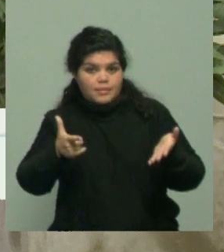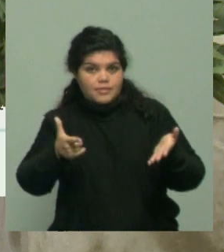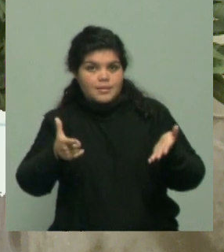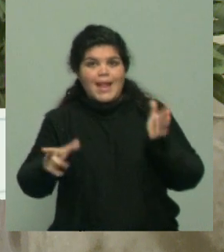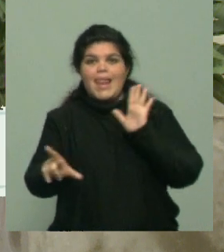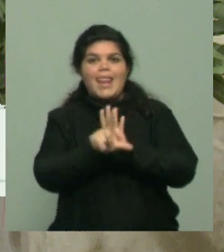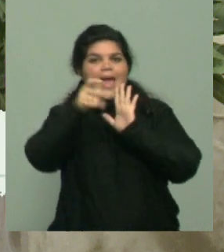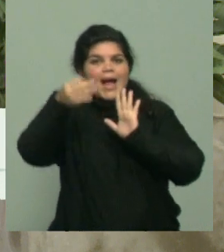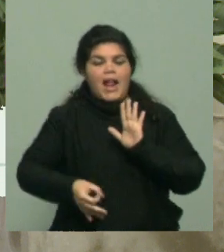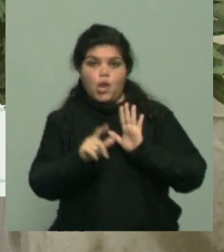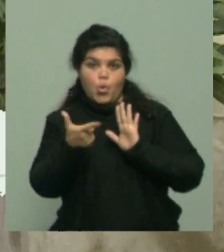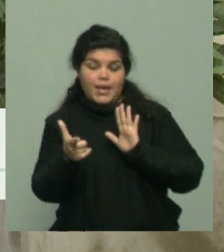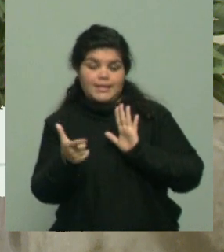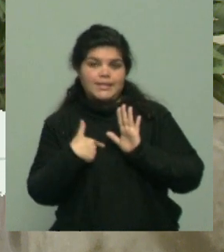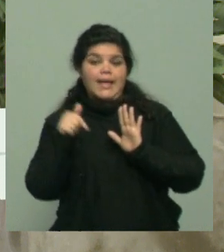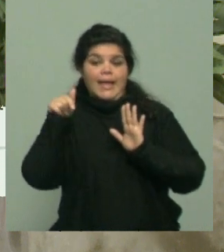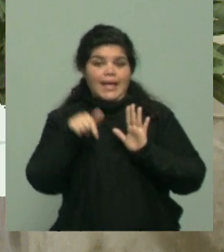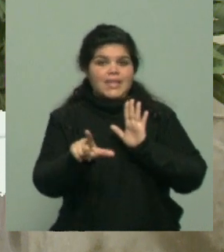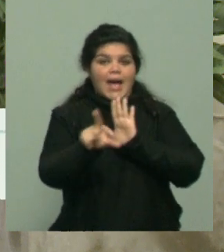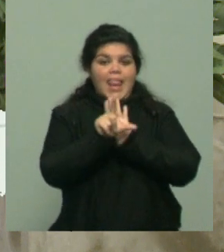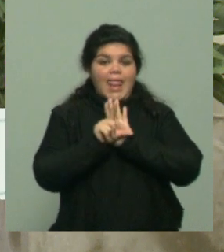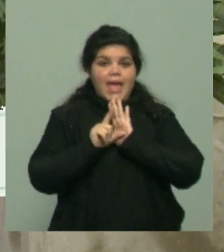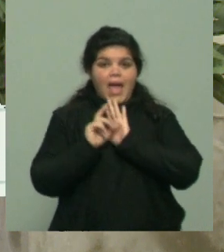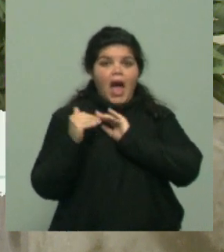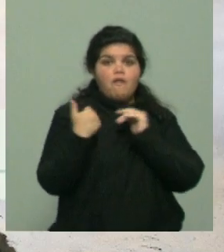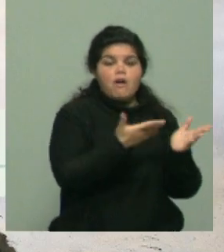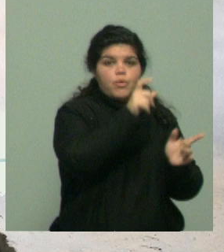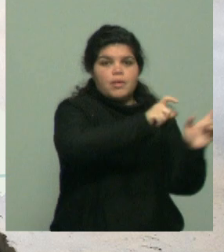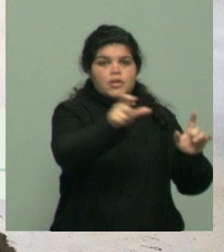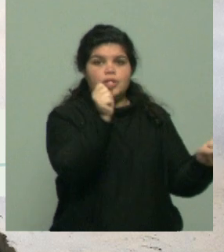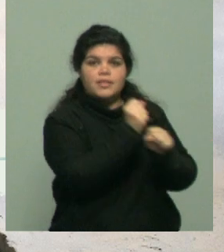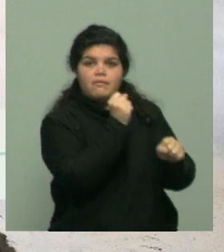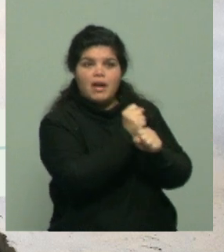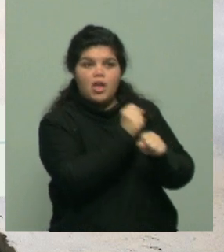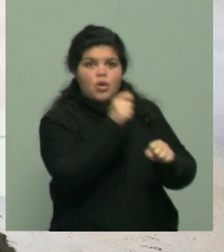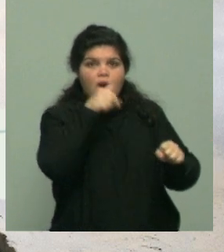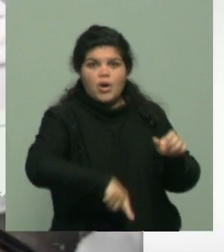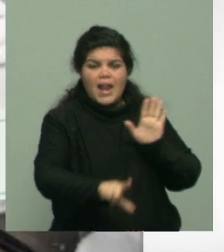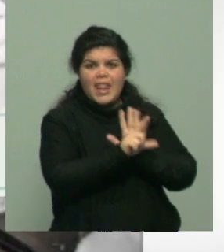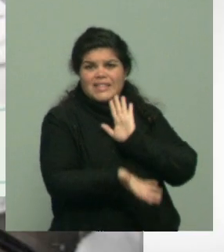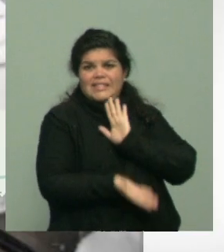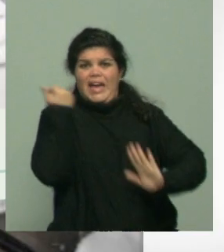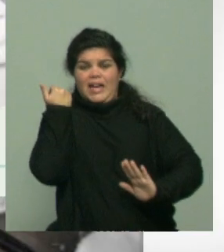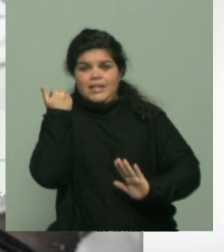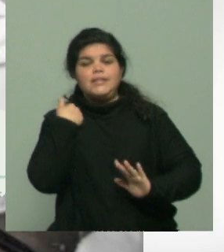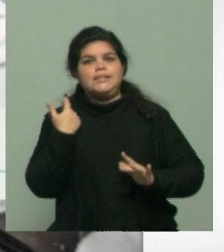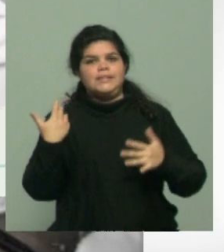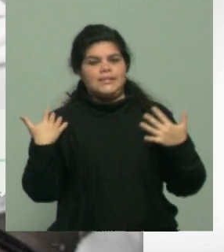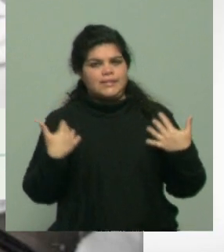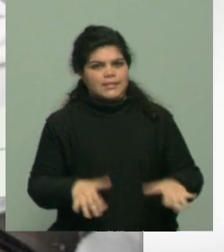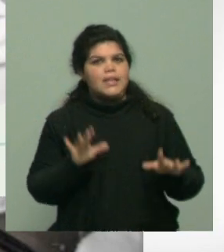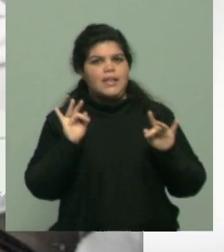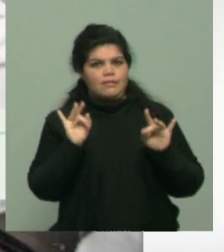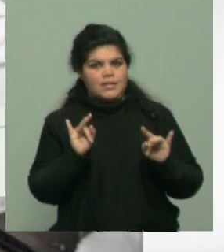llanamente, yo no lo veo como una buena iniciativa, porque quita incentivo para el cumplimiento y